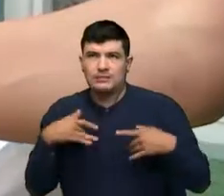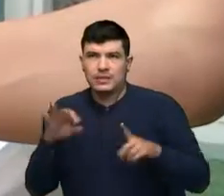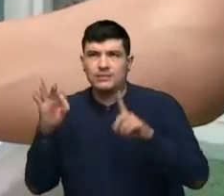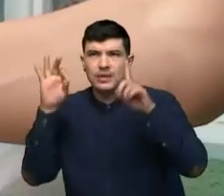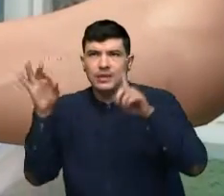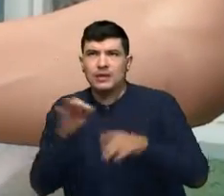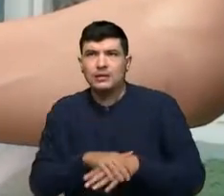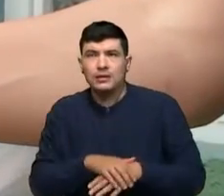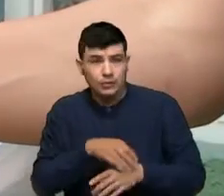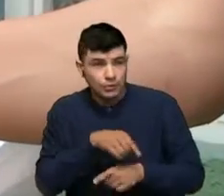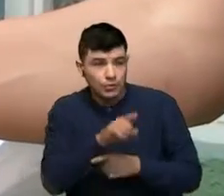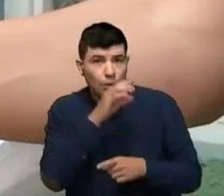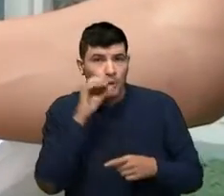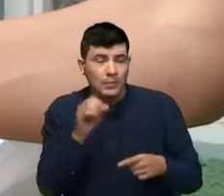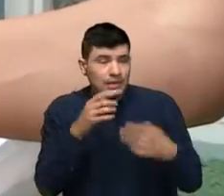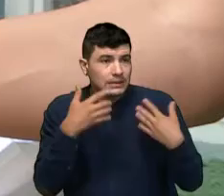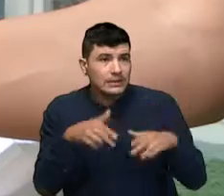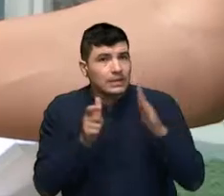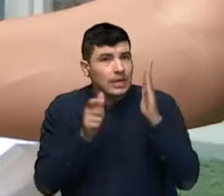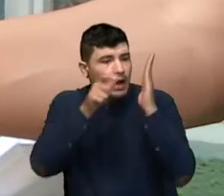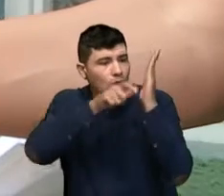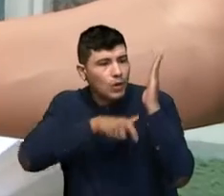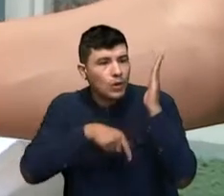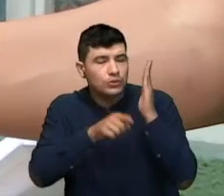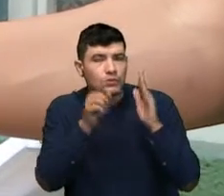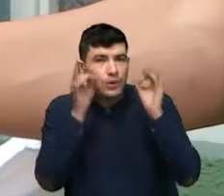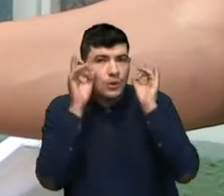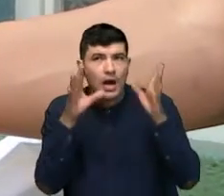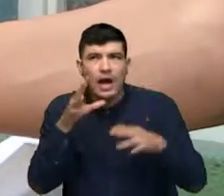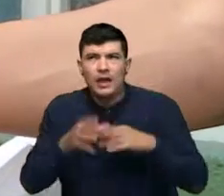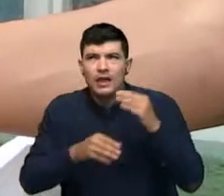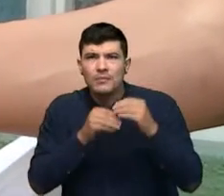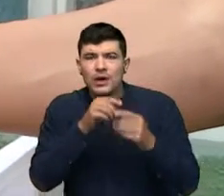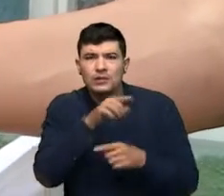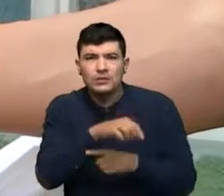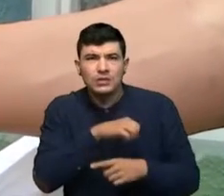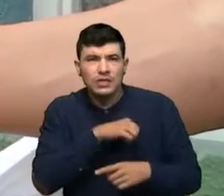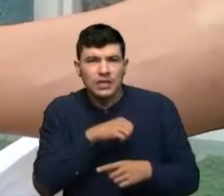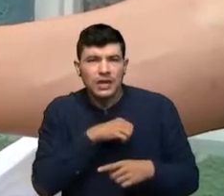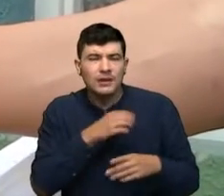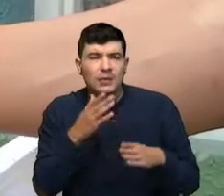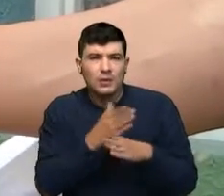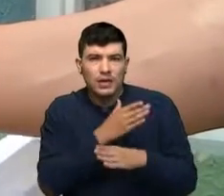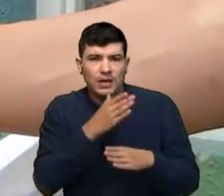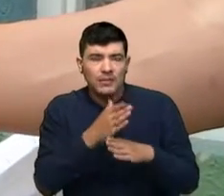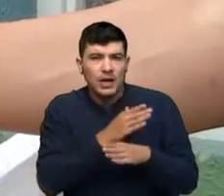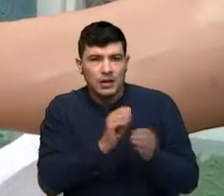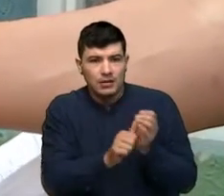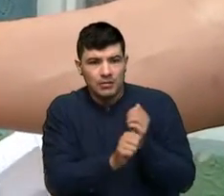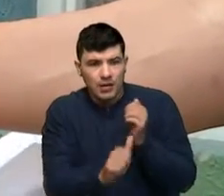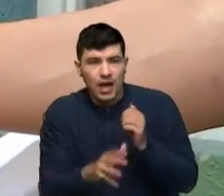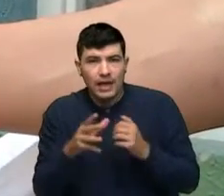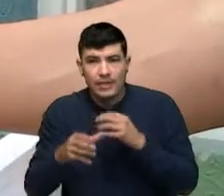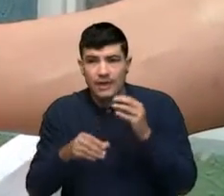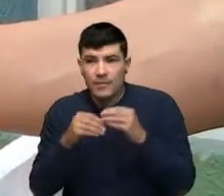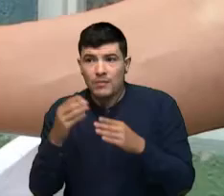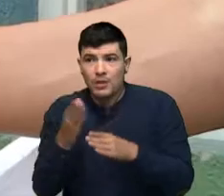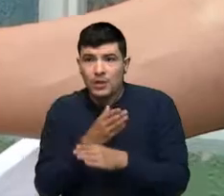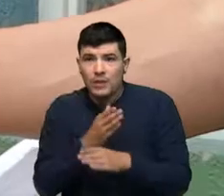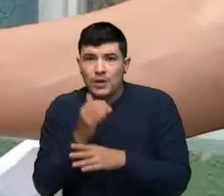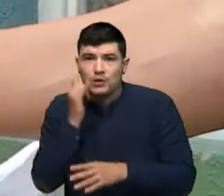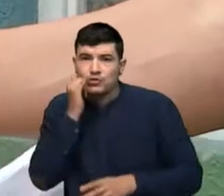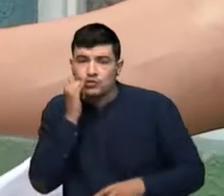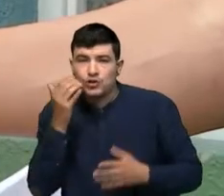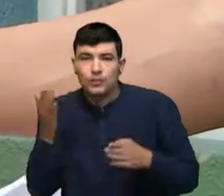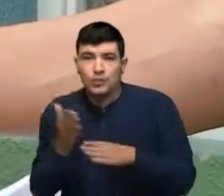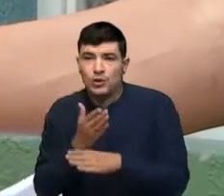La situación de él es muy grave, o sea, aparte de eso, él tiene hemorroides, fuera de eso, él tiene problemas de retención de líquidos y tiene